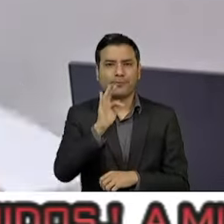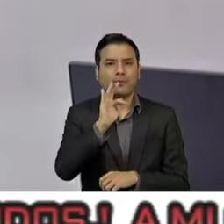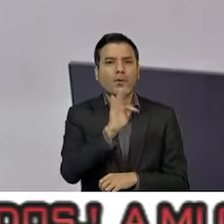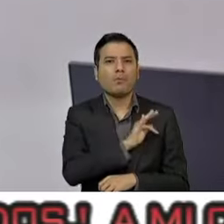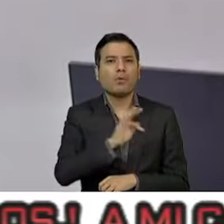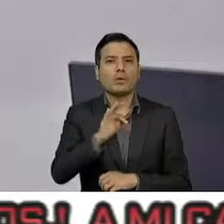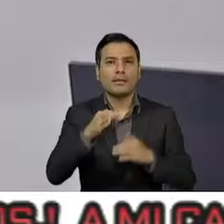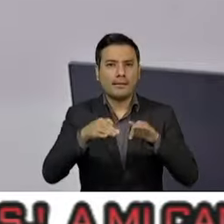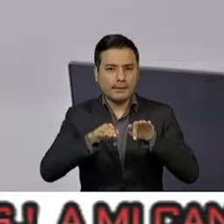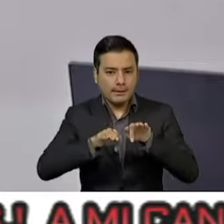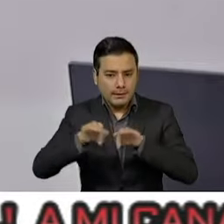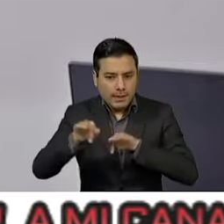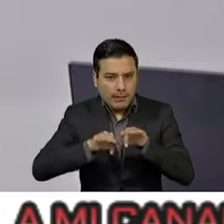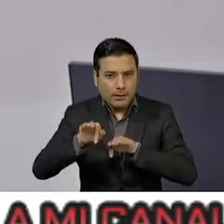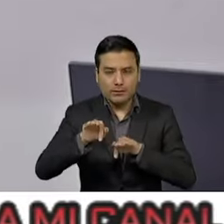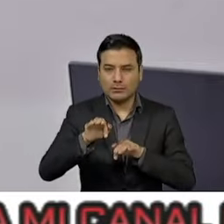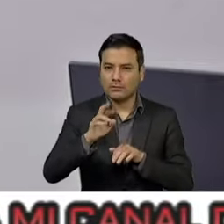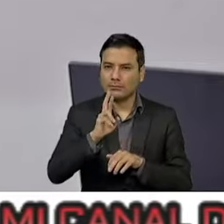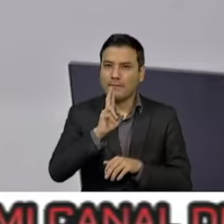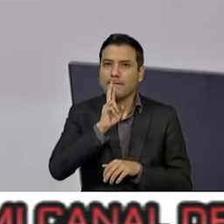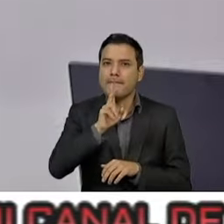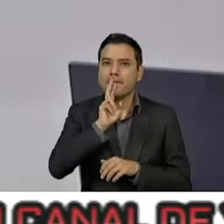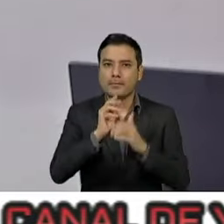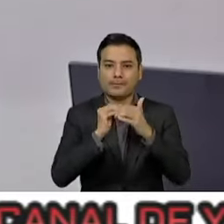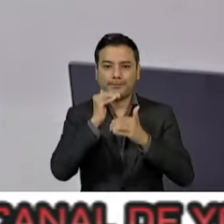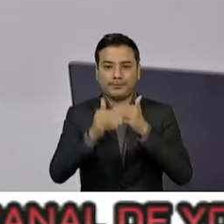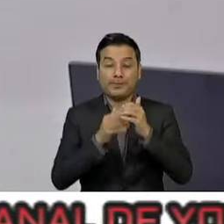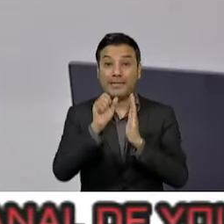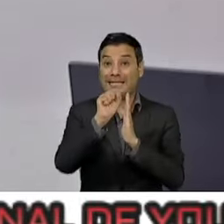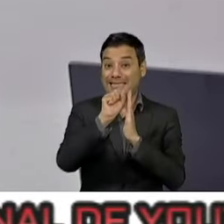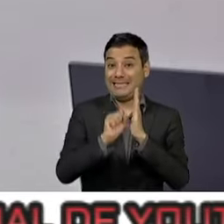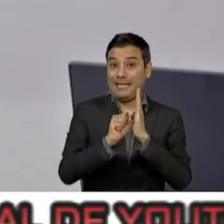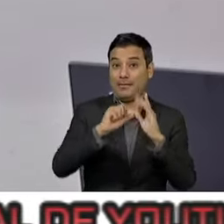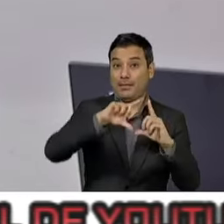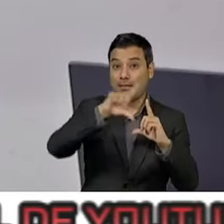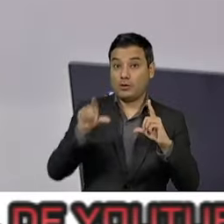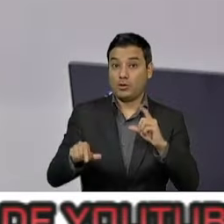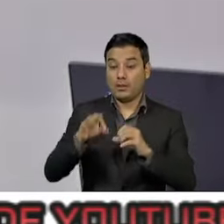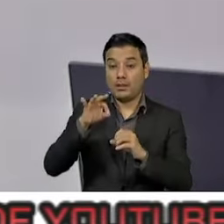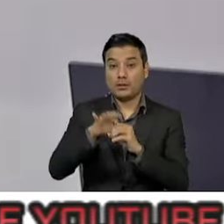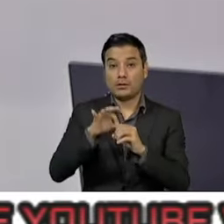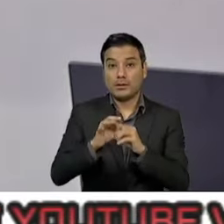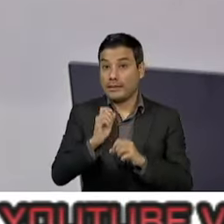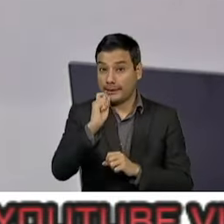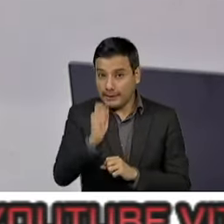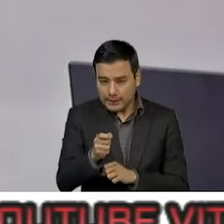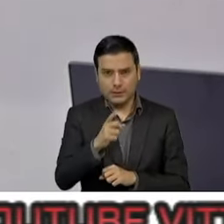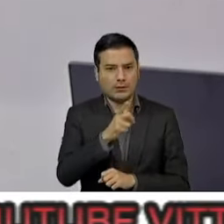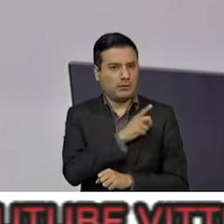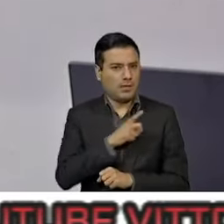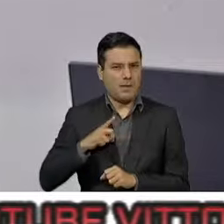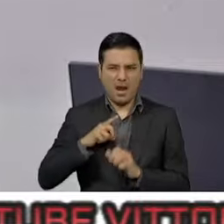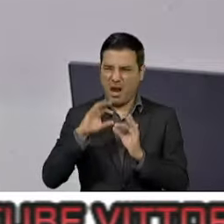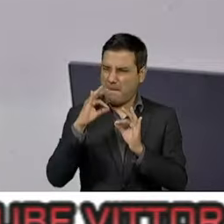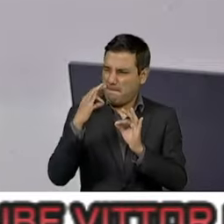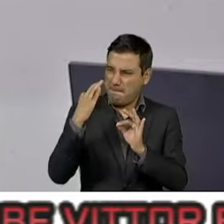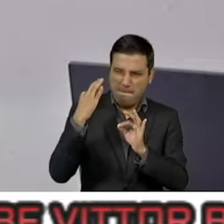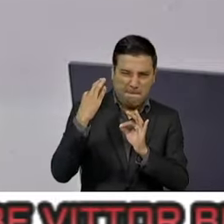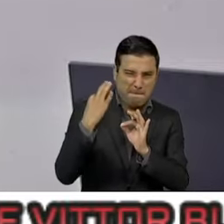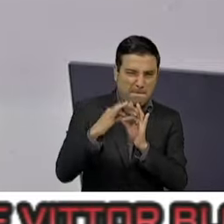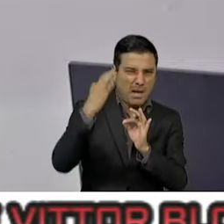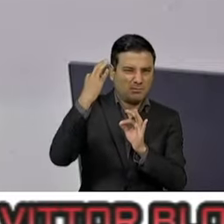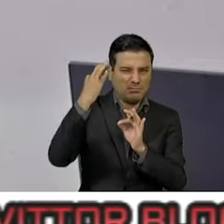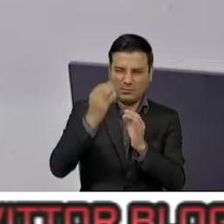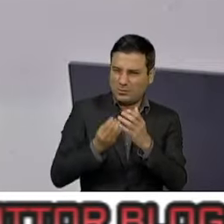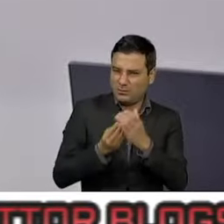efectividad de nuestros procesos. El Sistema Nacional de Elecciones debe ser sinónimo de eficiencia y eficacia. En esa ruta